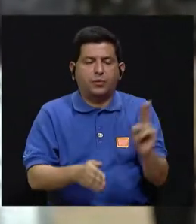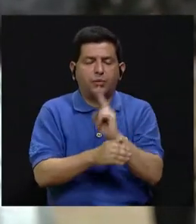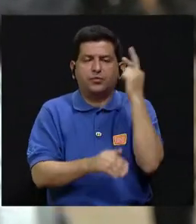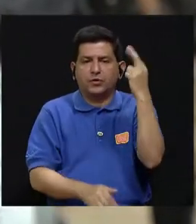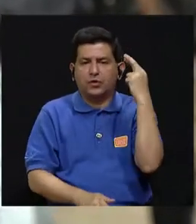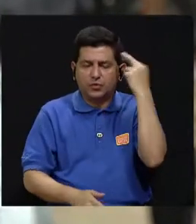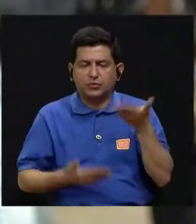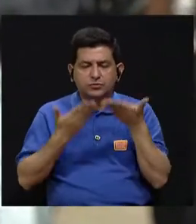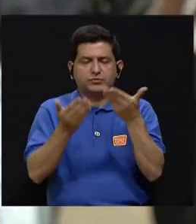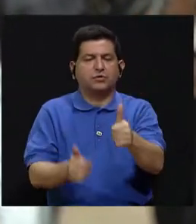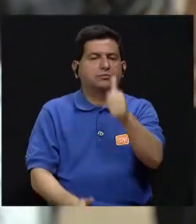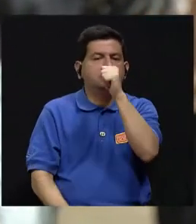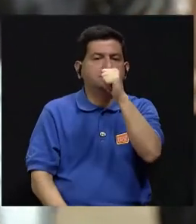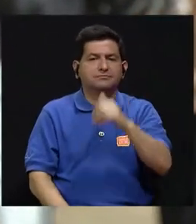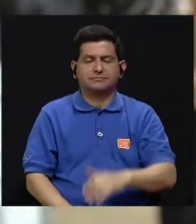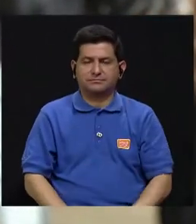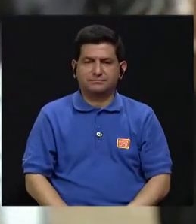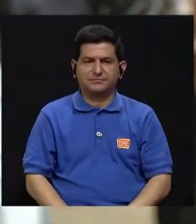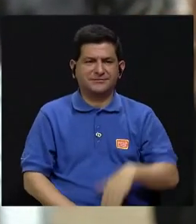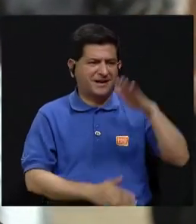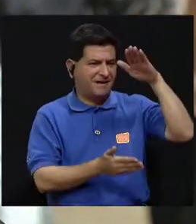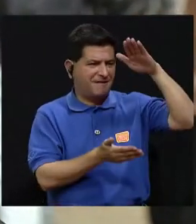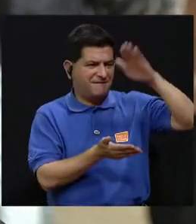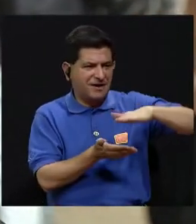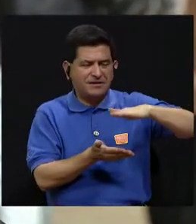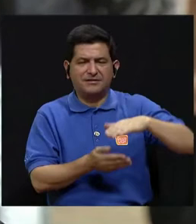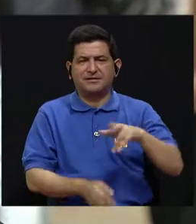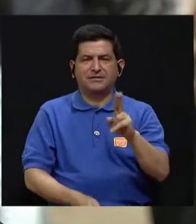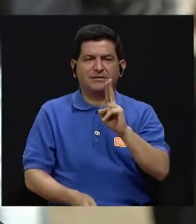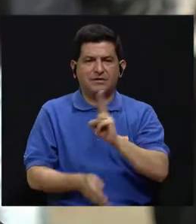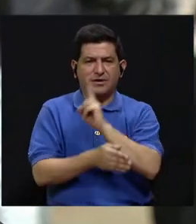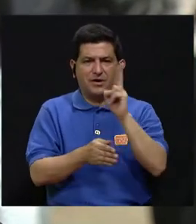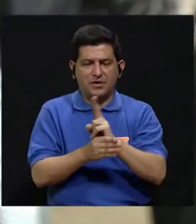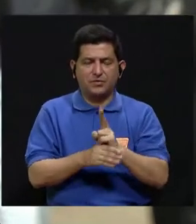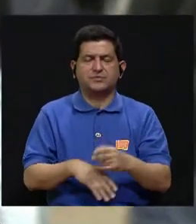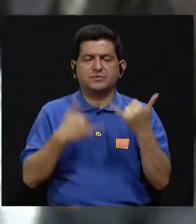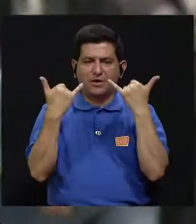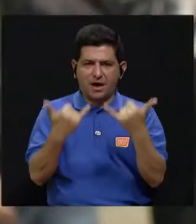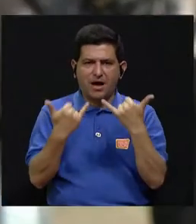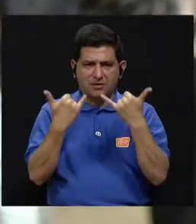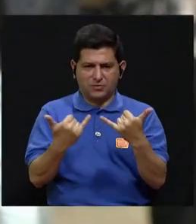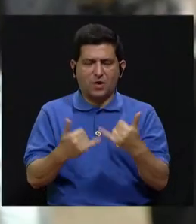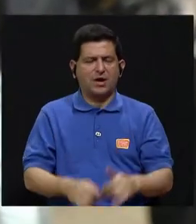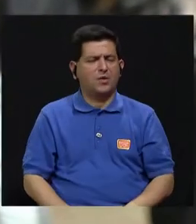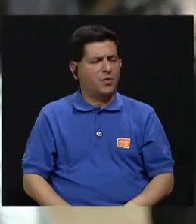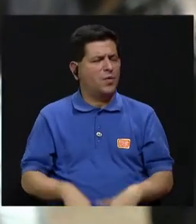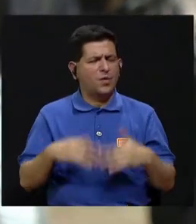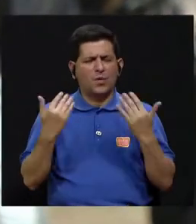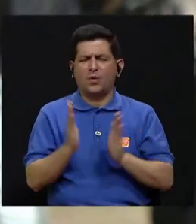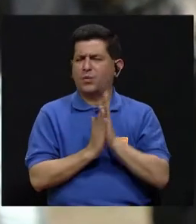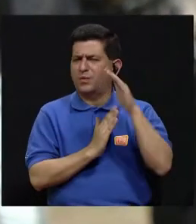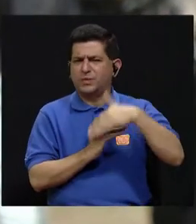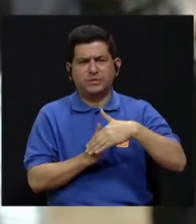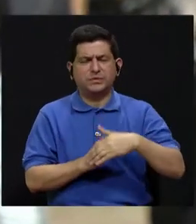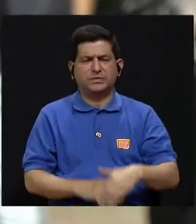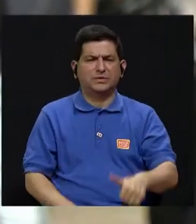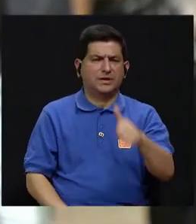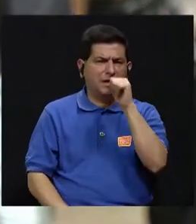conciencia del uso racional que le estamos dando al agua, disminuir el uso o el consumo que tenemos actual, que es muy excesivo de